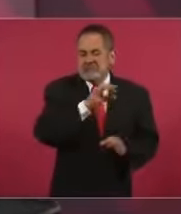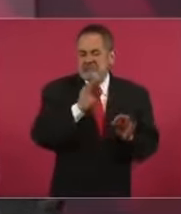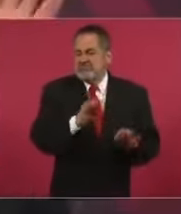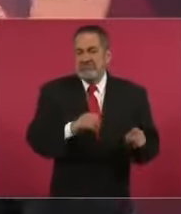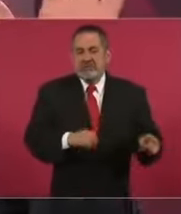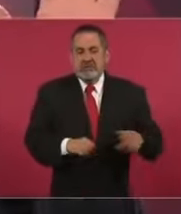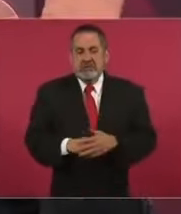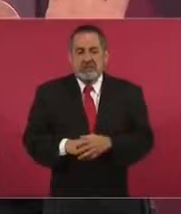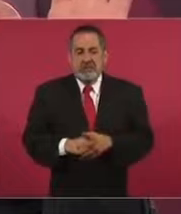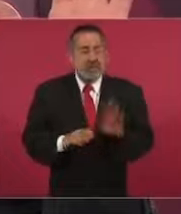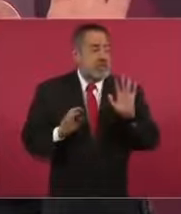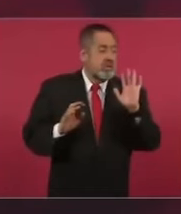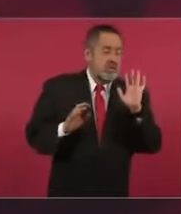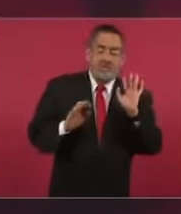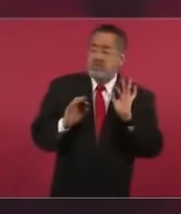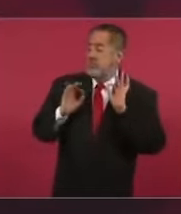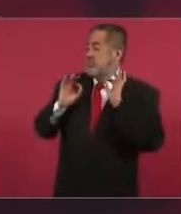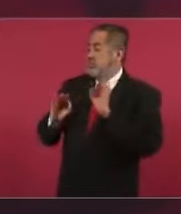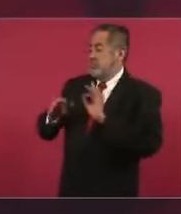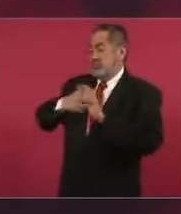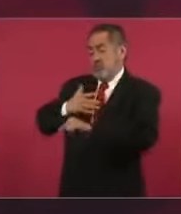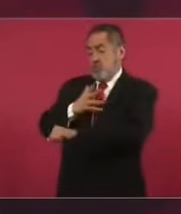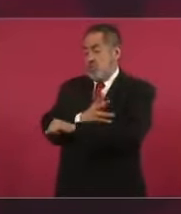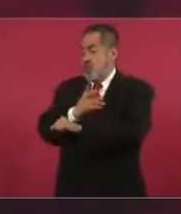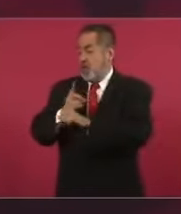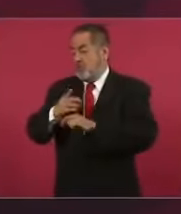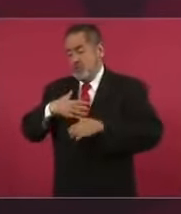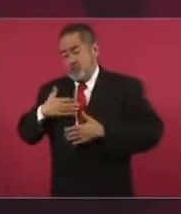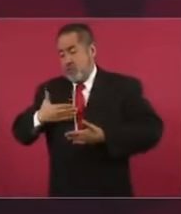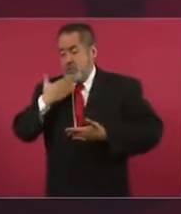no perdían ni siquiera su respetabilidad.